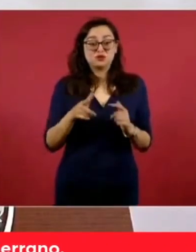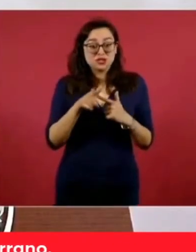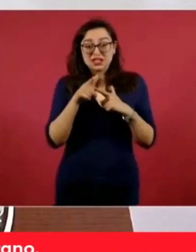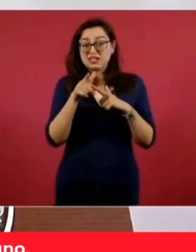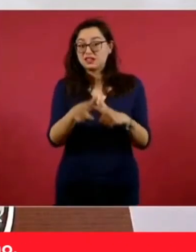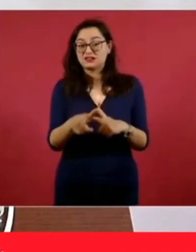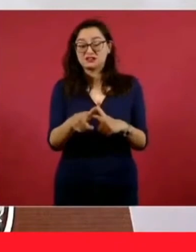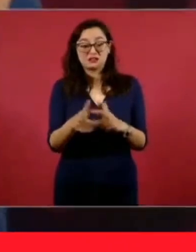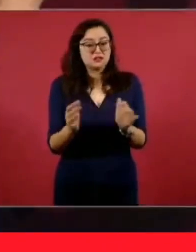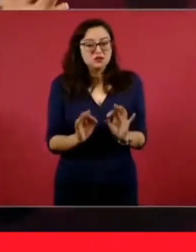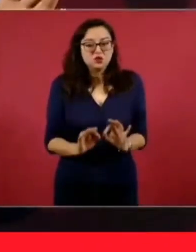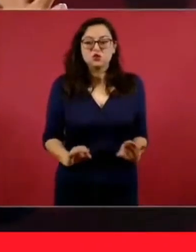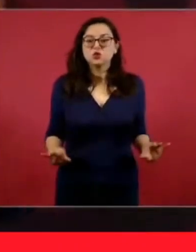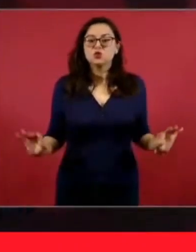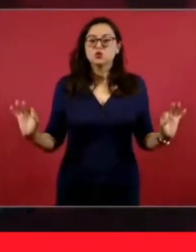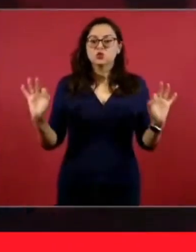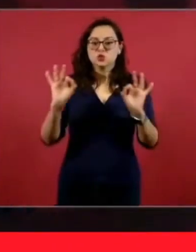temas